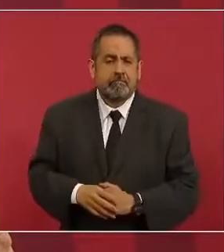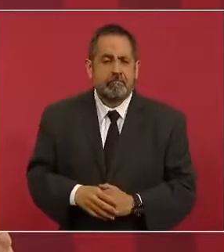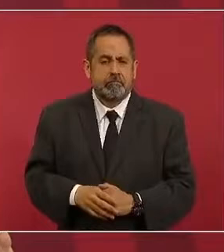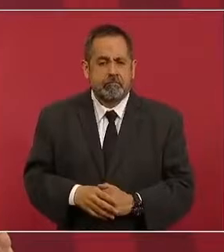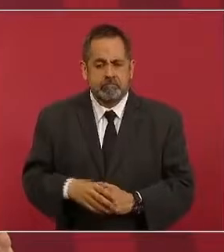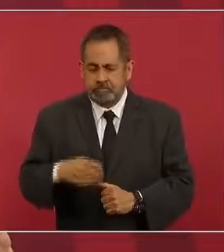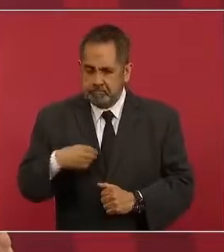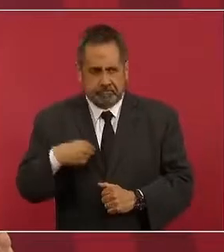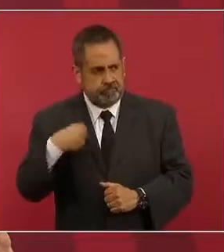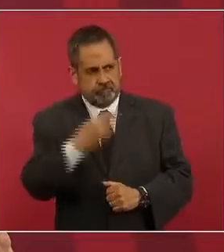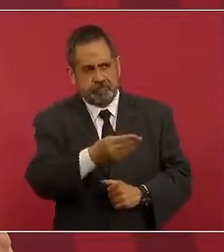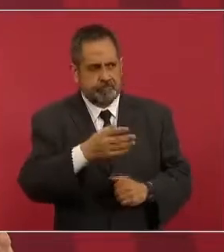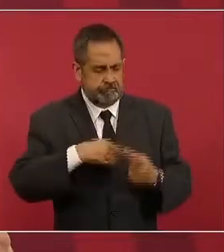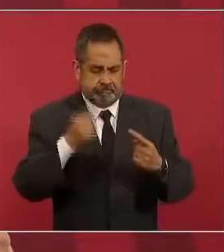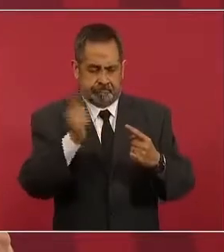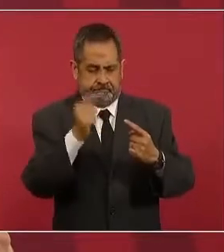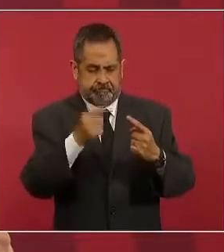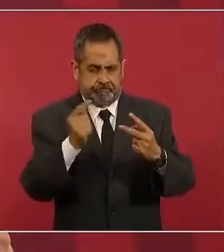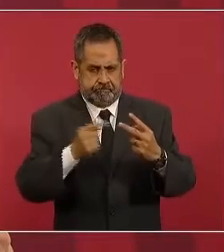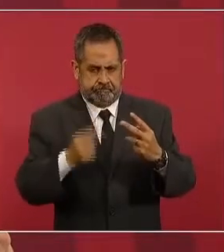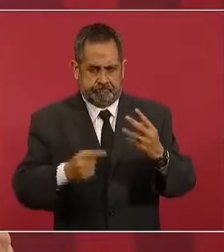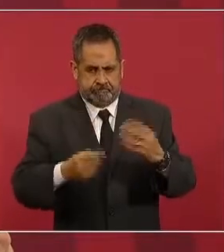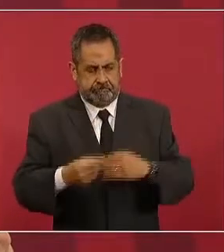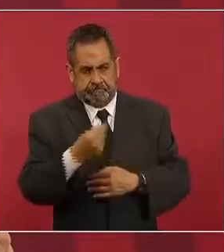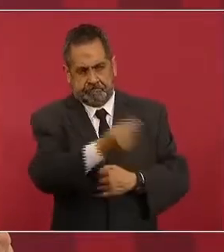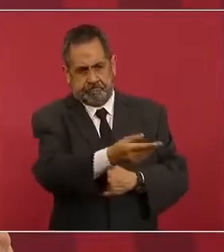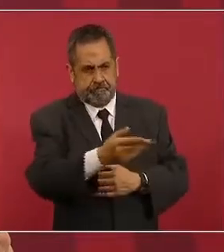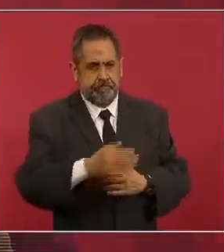Pues ya le entregaron lo que planteamos.